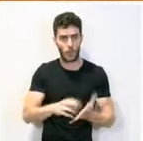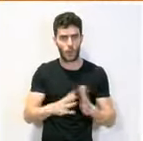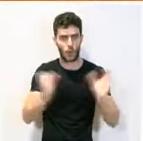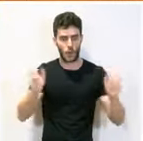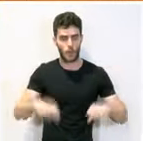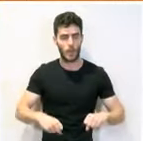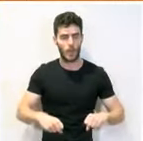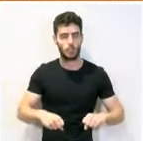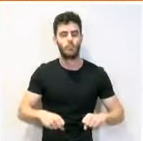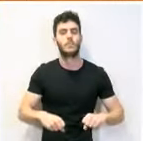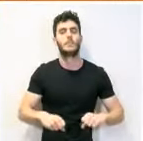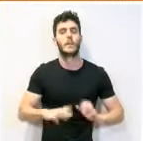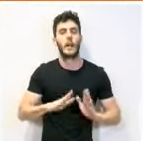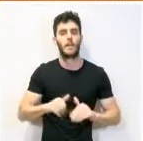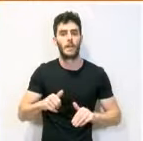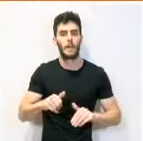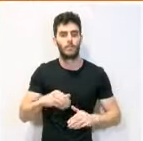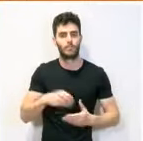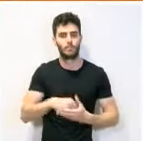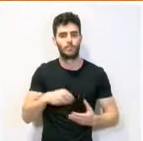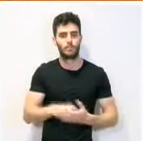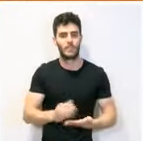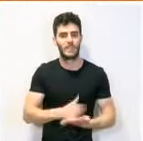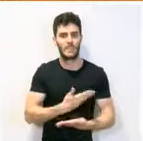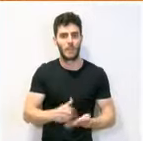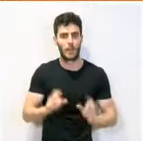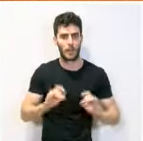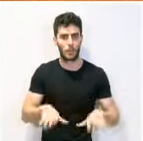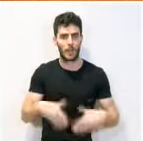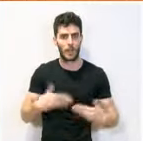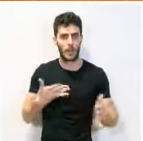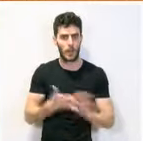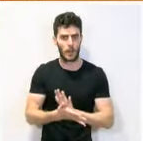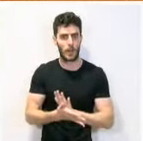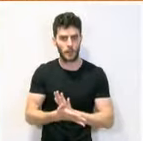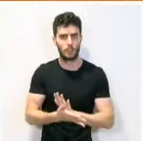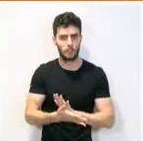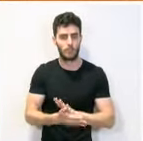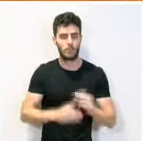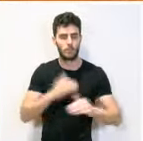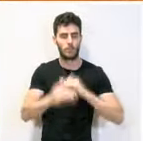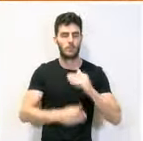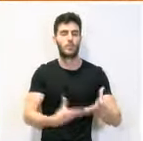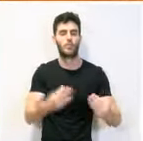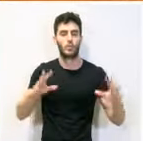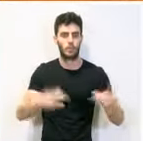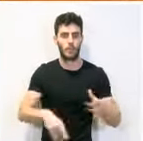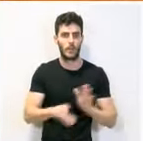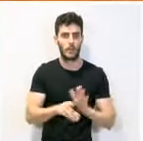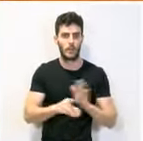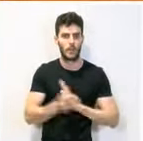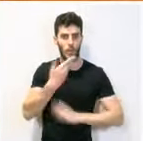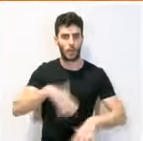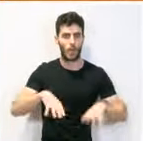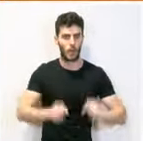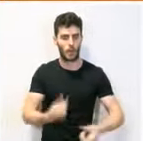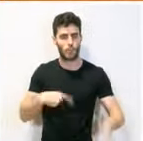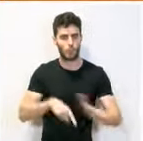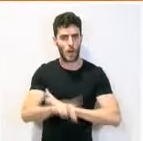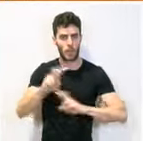concertados acaba siendo un elemento de segregación. Es verdad que se ha avanzado en algunos aspectos. El decreto de escolarización avanza en